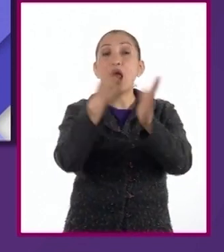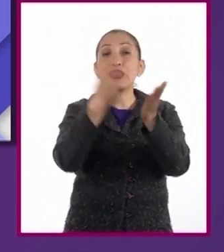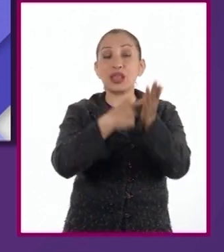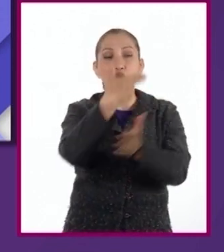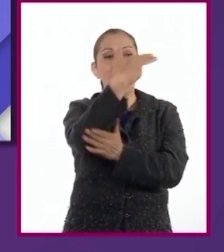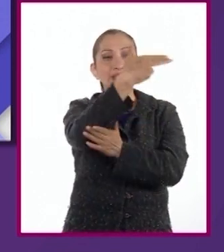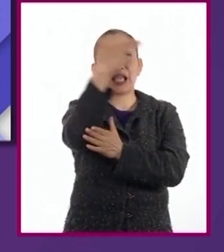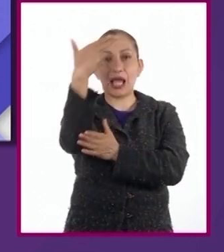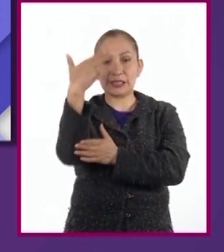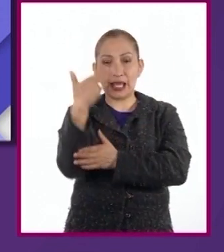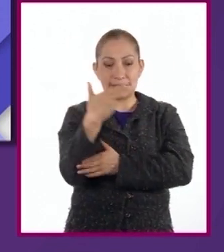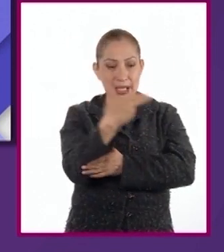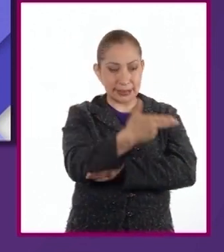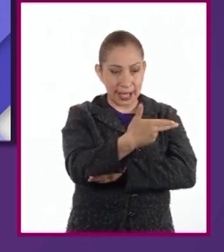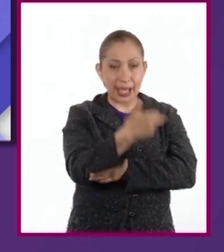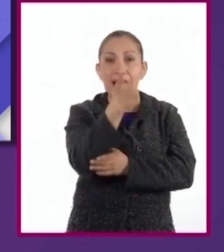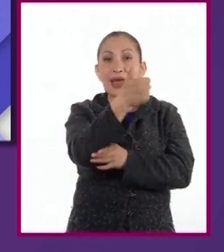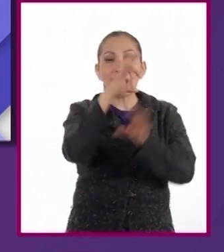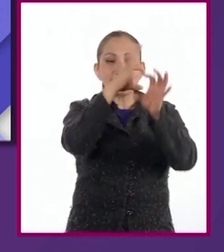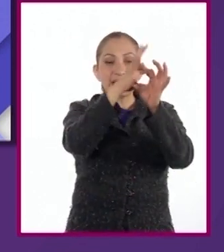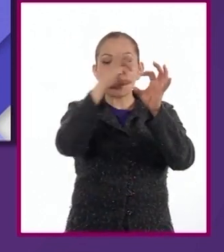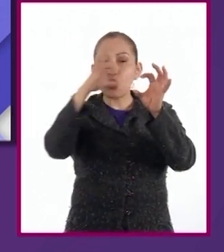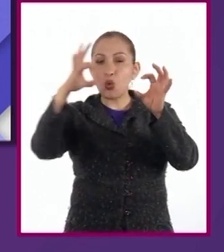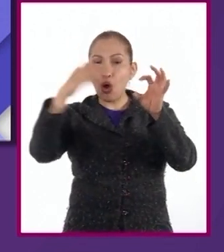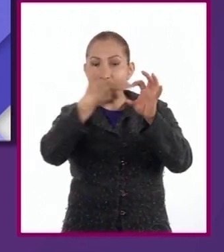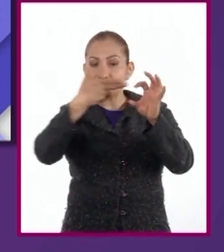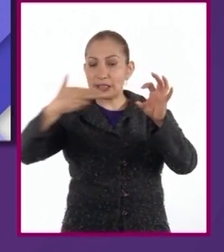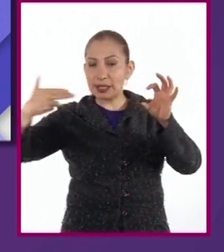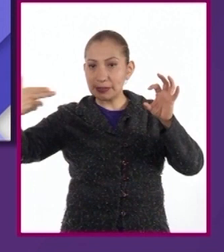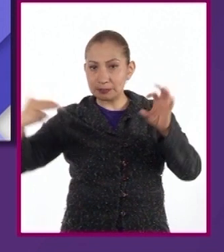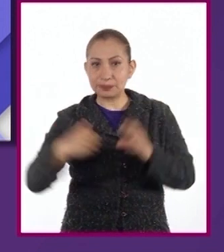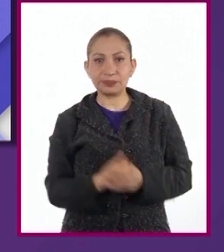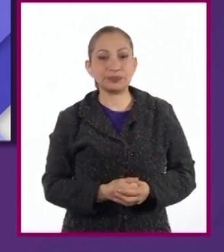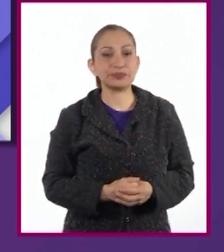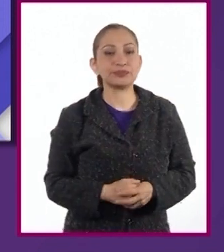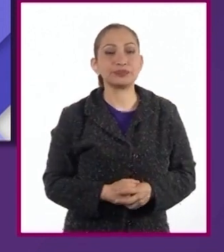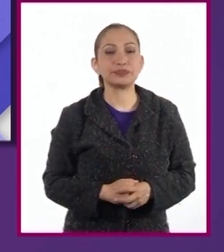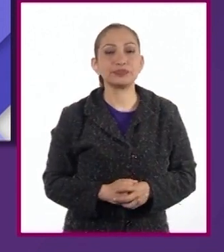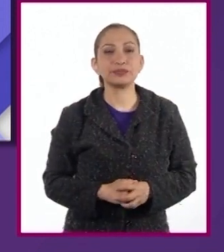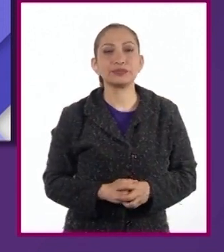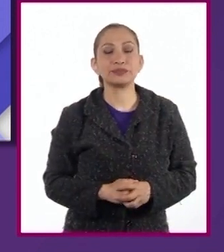del hidrógeno H mayúscula en cada círculo.